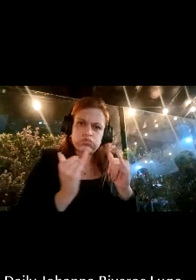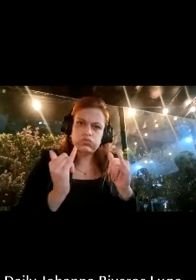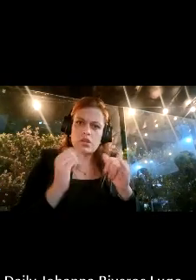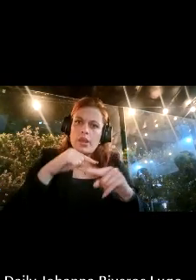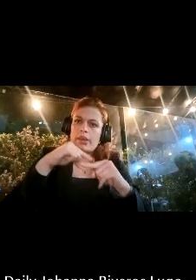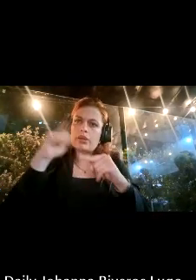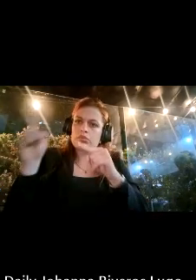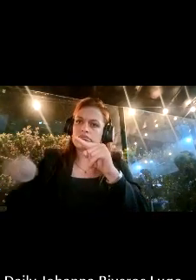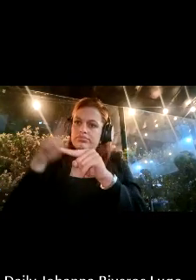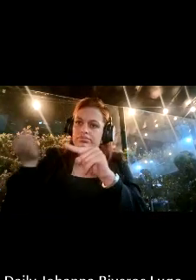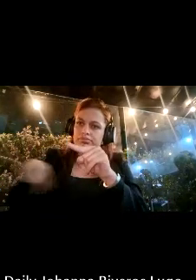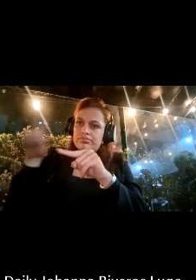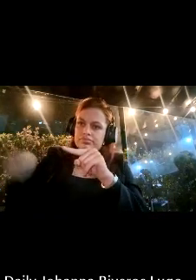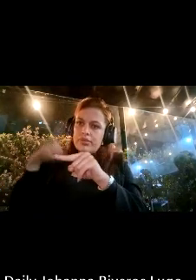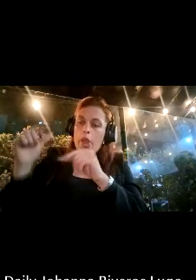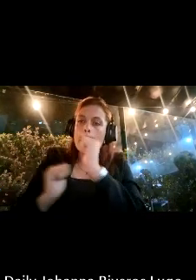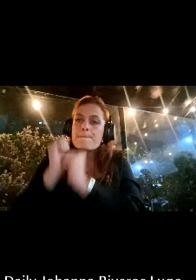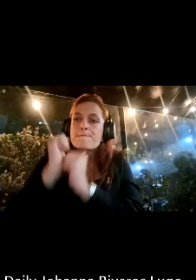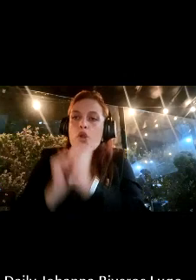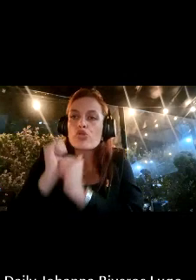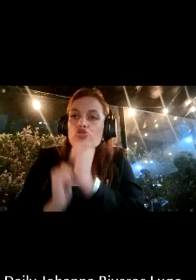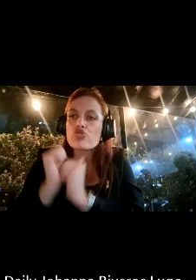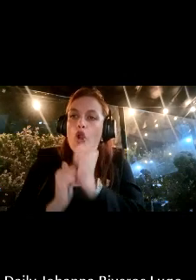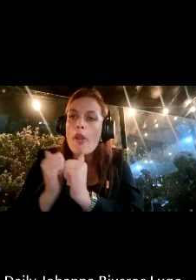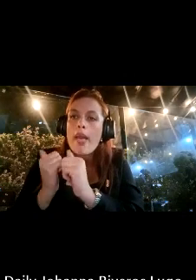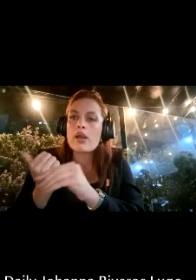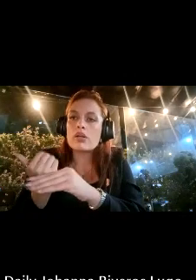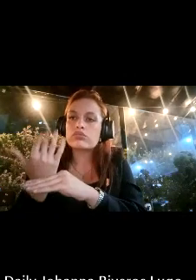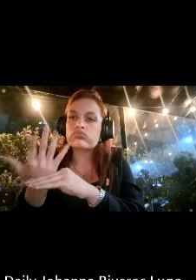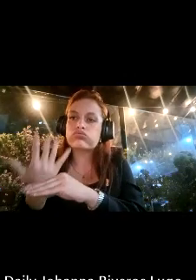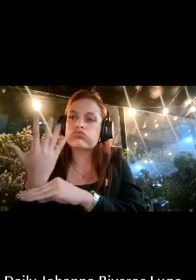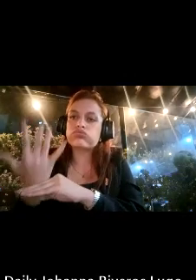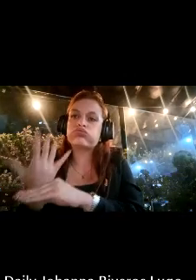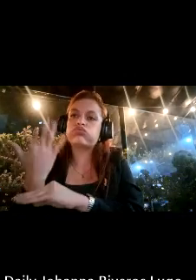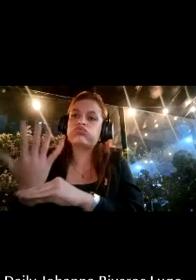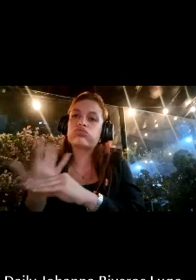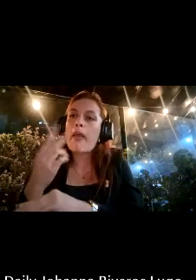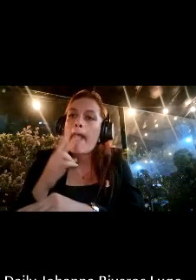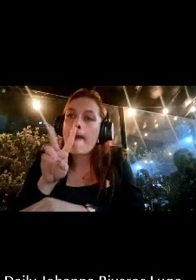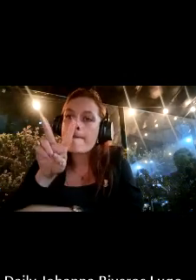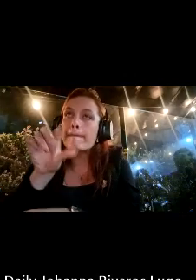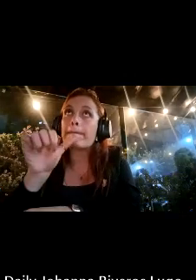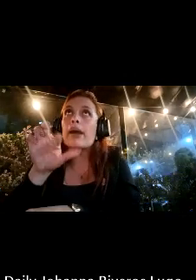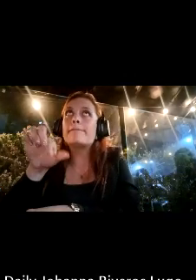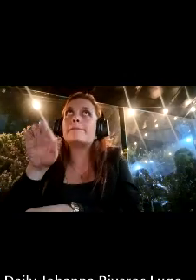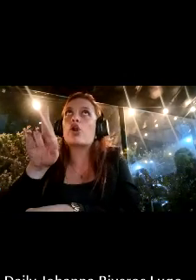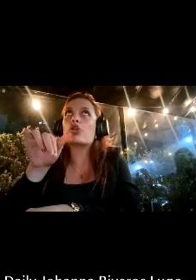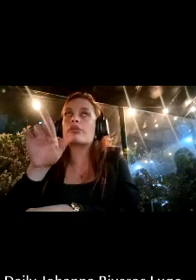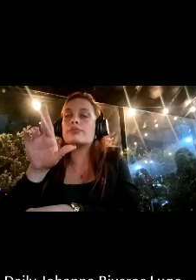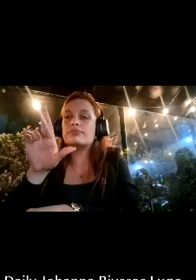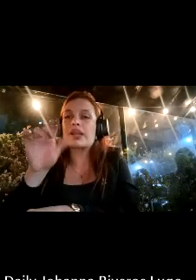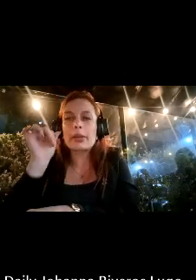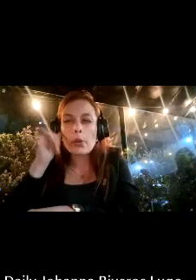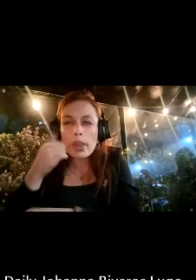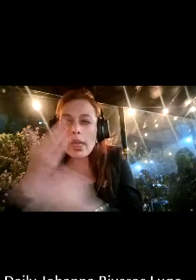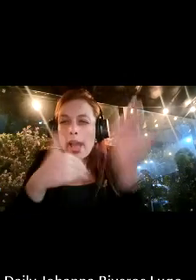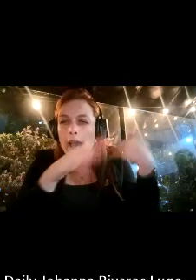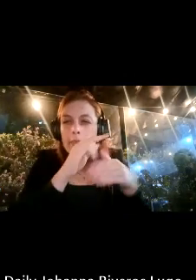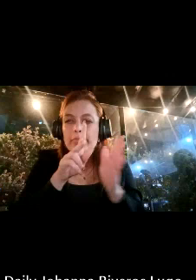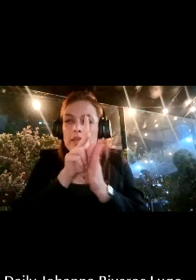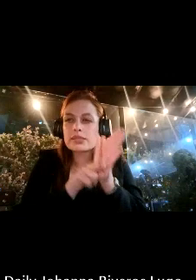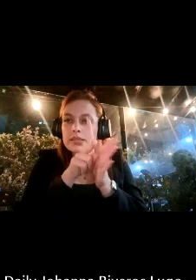a vapor que en alguna época movían los trenes. Pero la